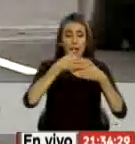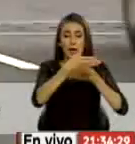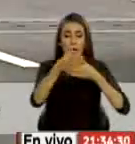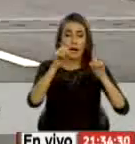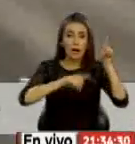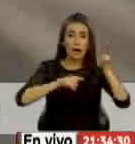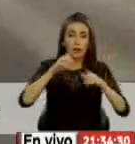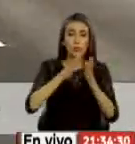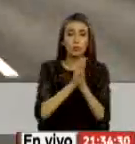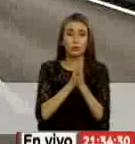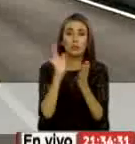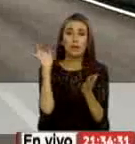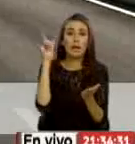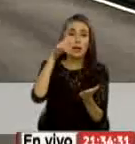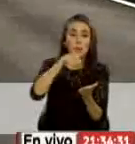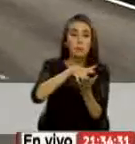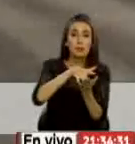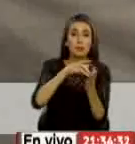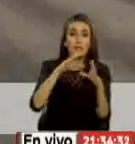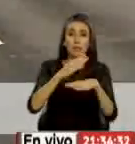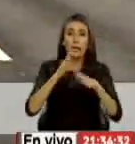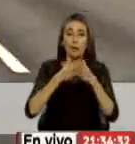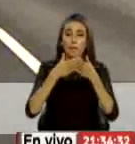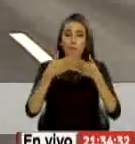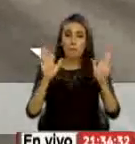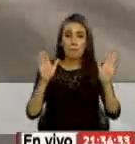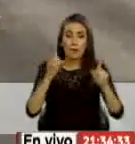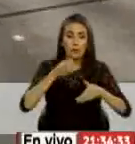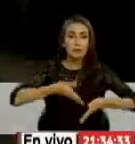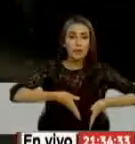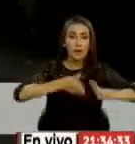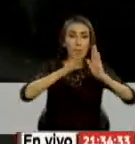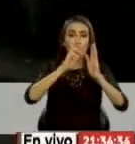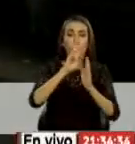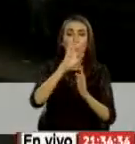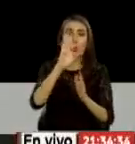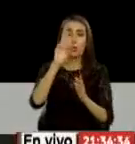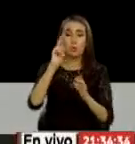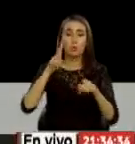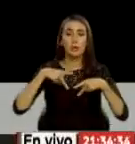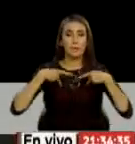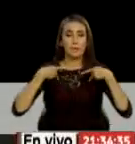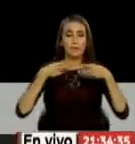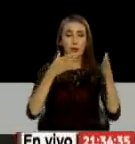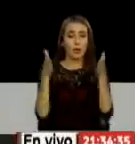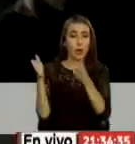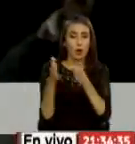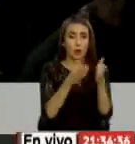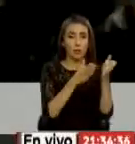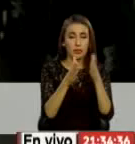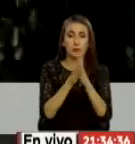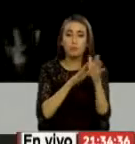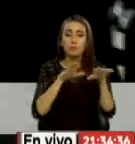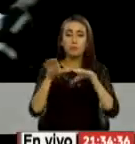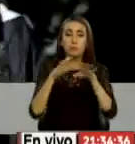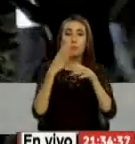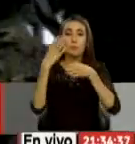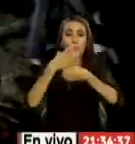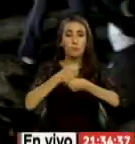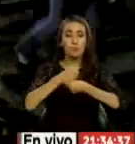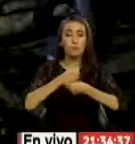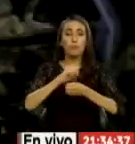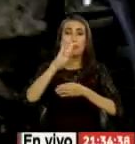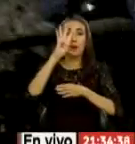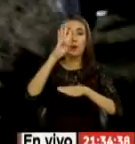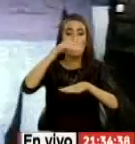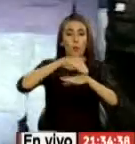Aeropuerto Internacional Mariscal Sucre permanecerá abierto a través de la ruta Viva. El operativo de movilidad y seguridad se activará desde las 16 horas